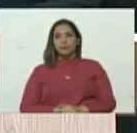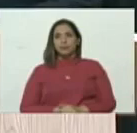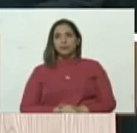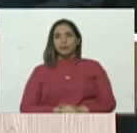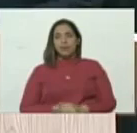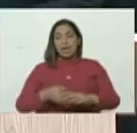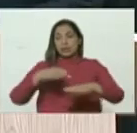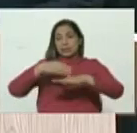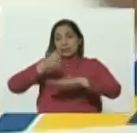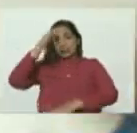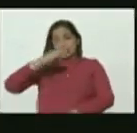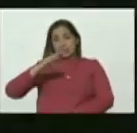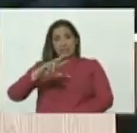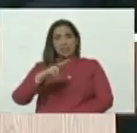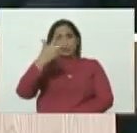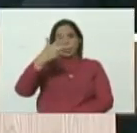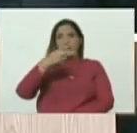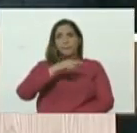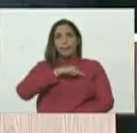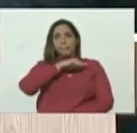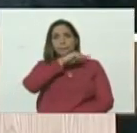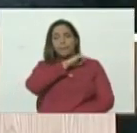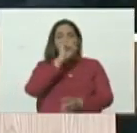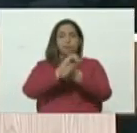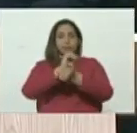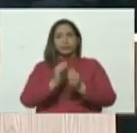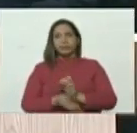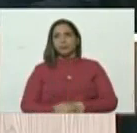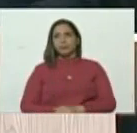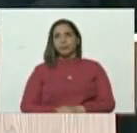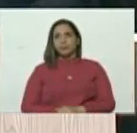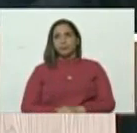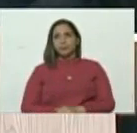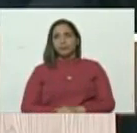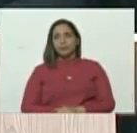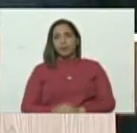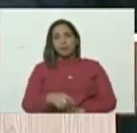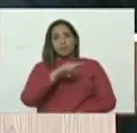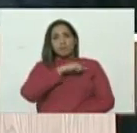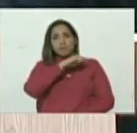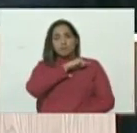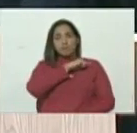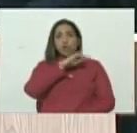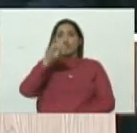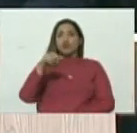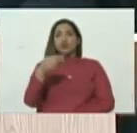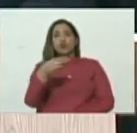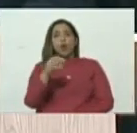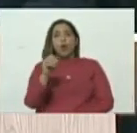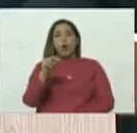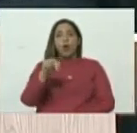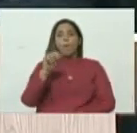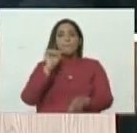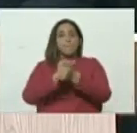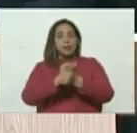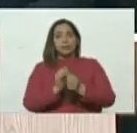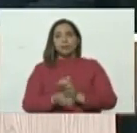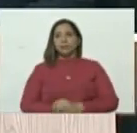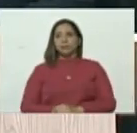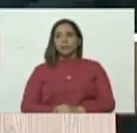Sargento de tercera Miguel Villegas, capturado. Teniente John López, capturado.